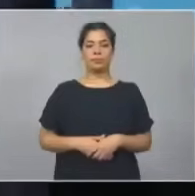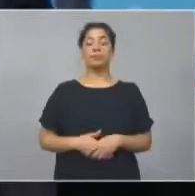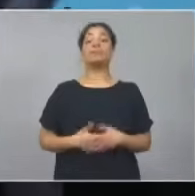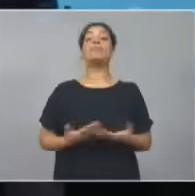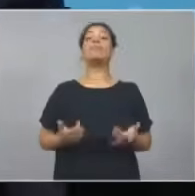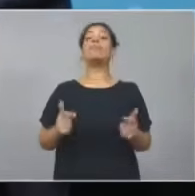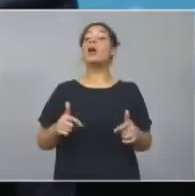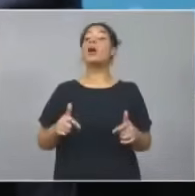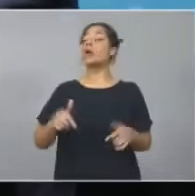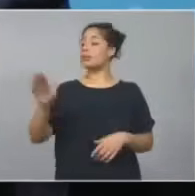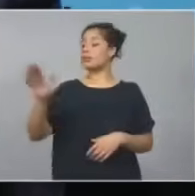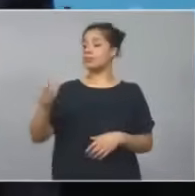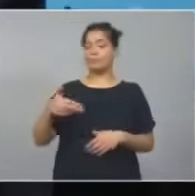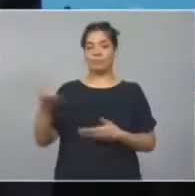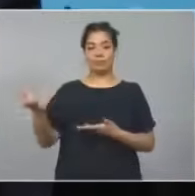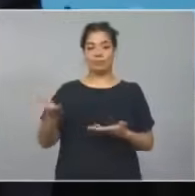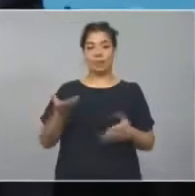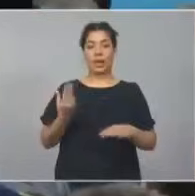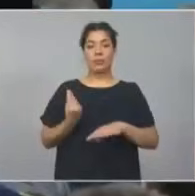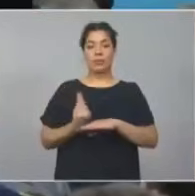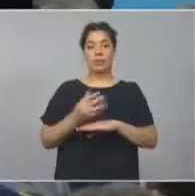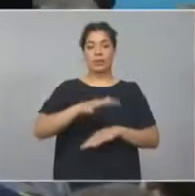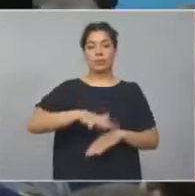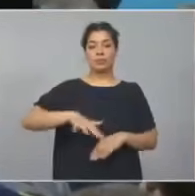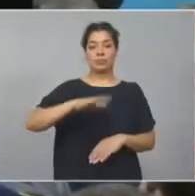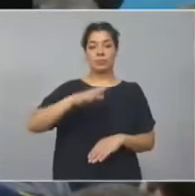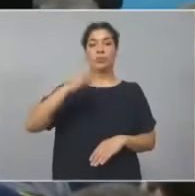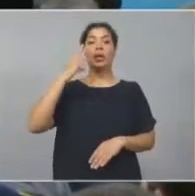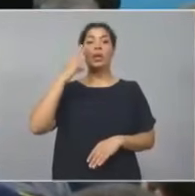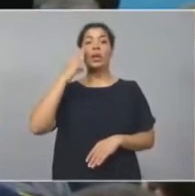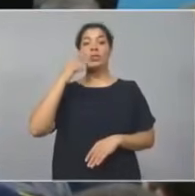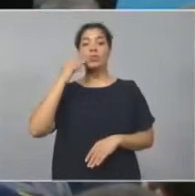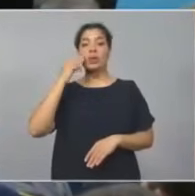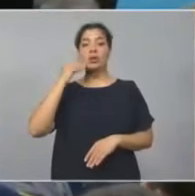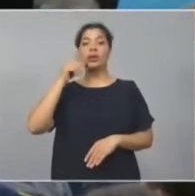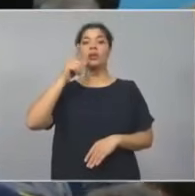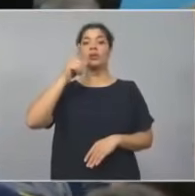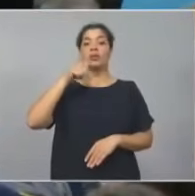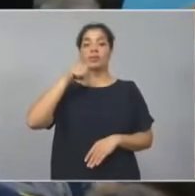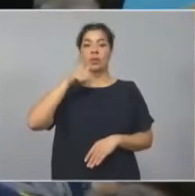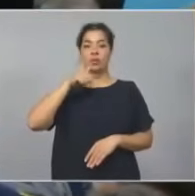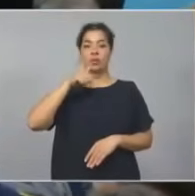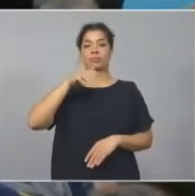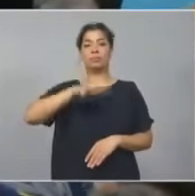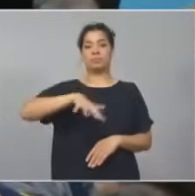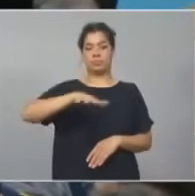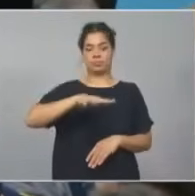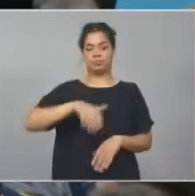Convocamos al municipio de Ituzaingó, Pablo Catriel Descalzo.